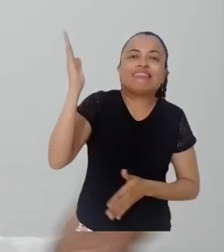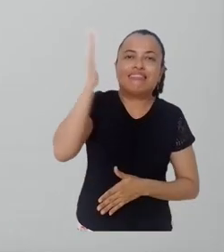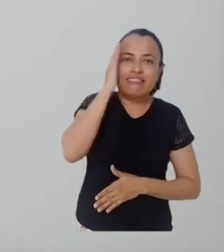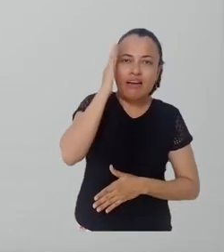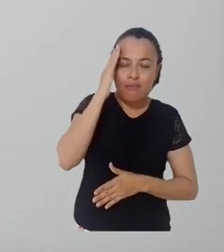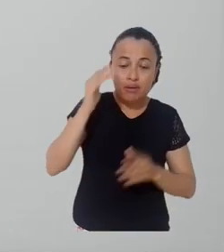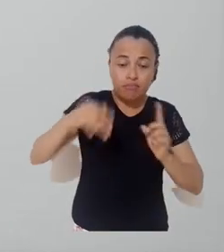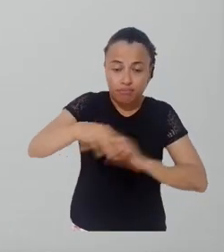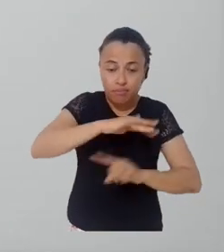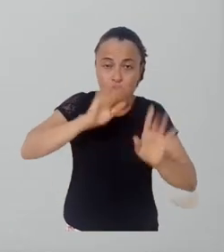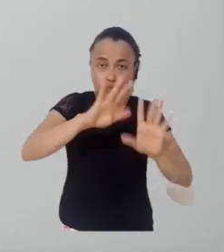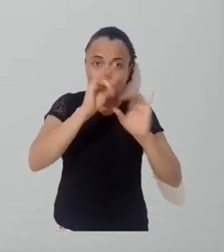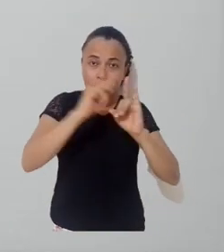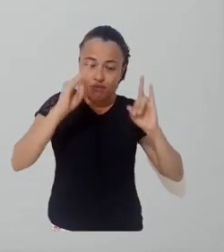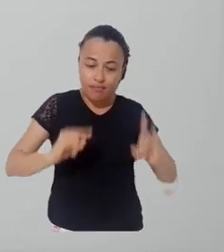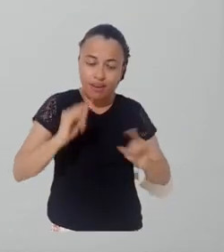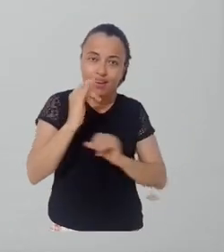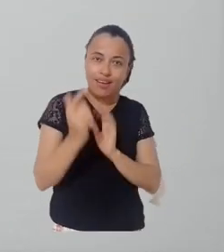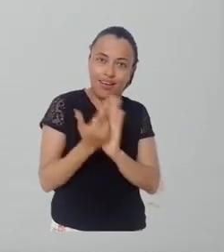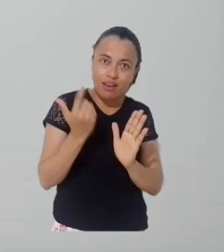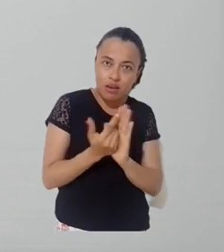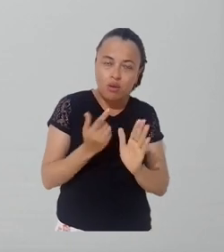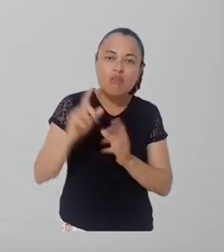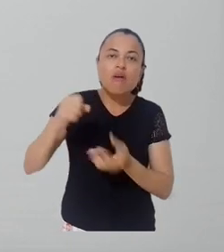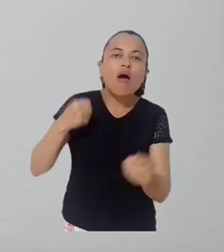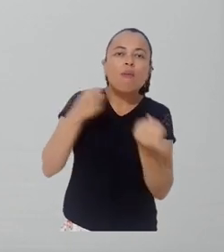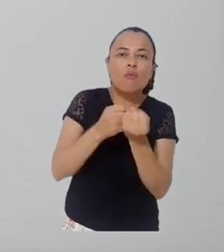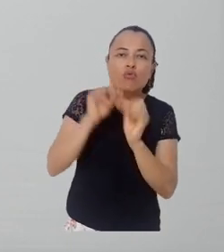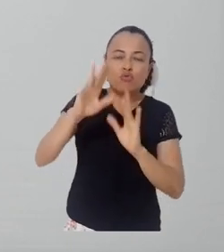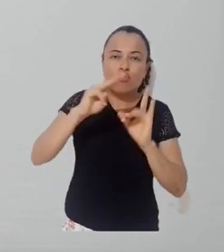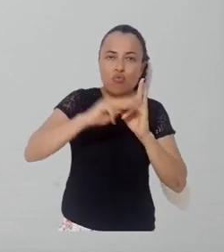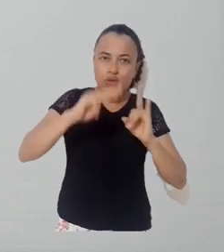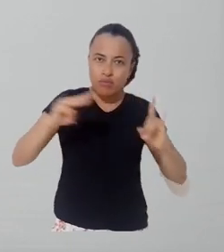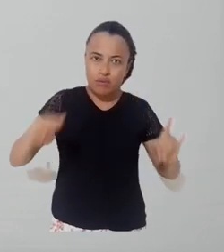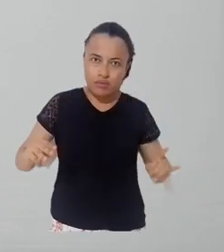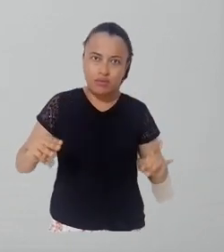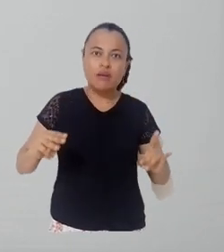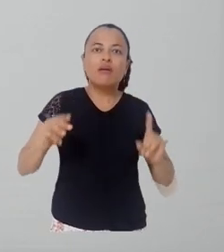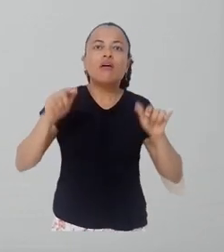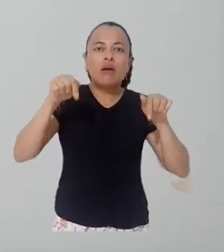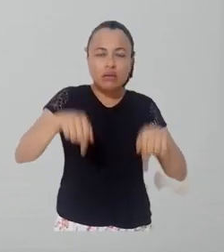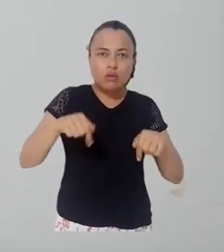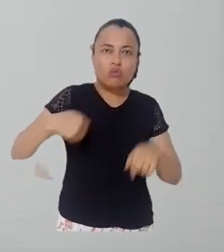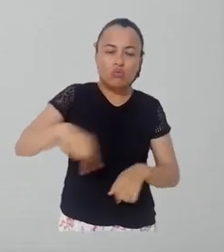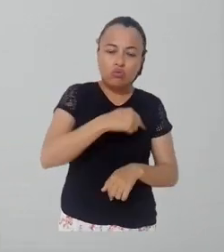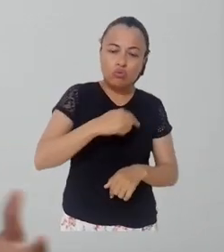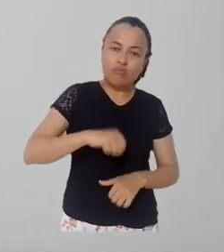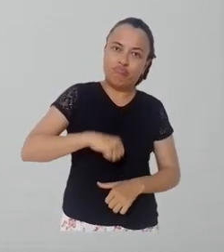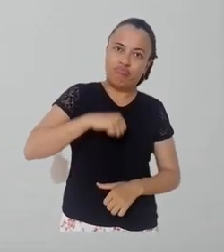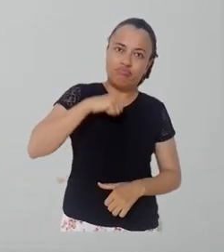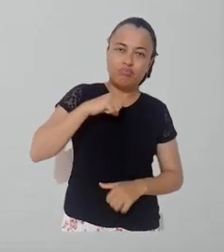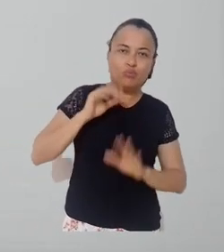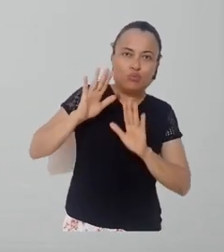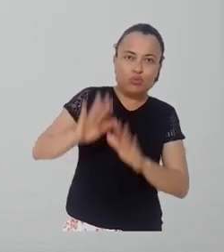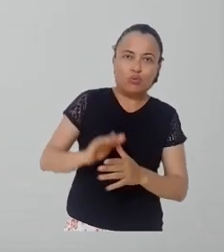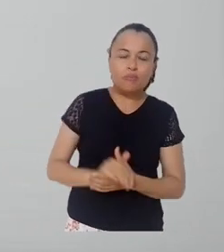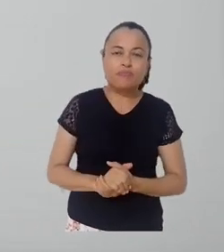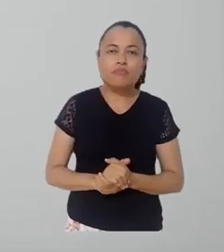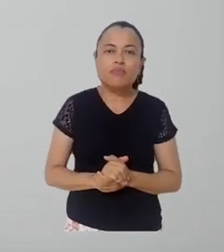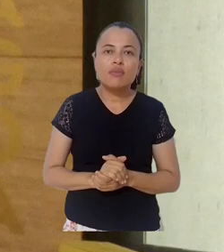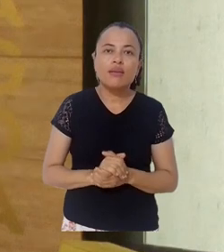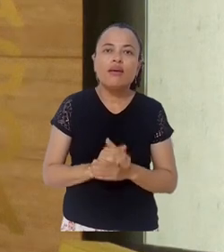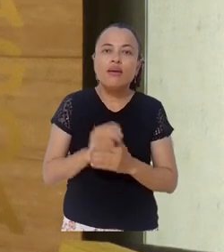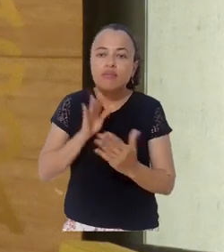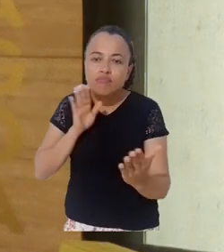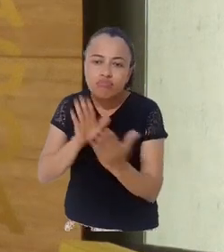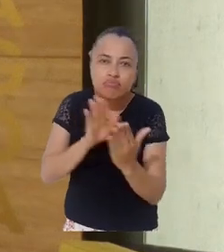mejor marco como el de la Feria del Libro que se hace con el patrocinio de la Universidad del Magdalena, de lo cual nos sentimos muy